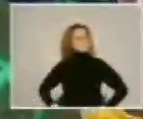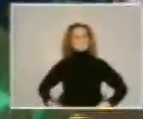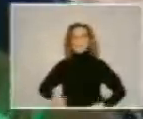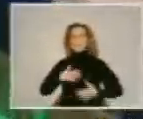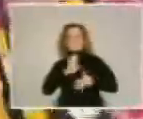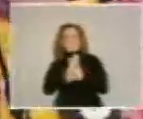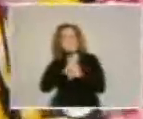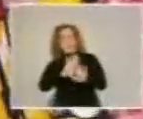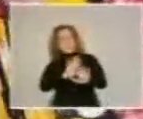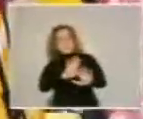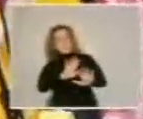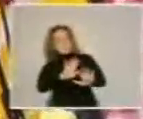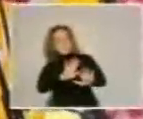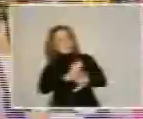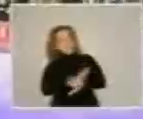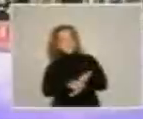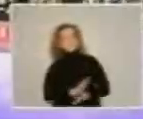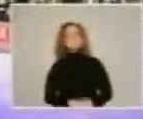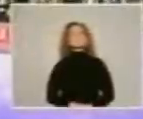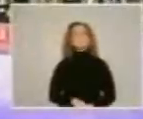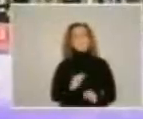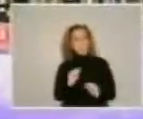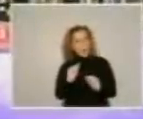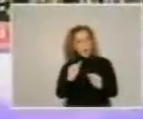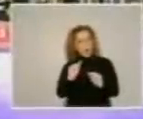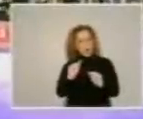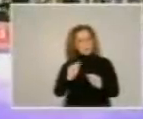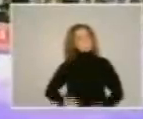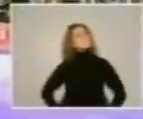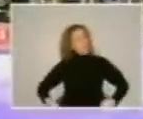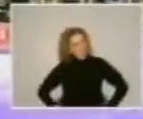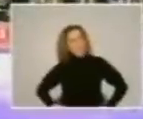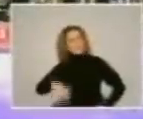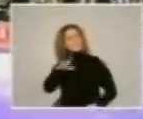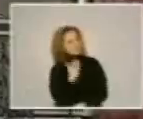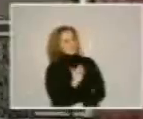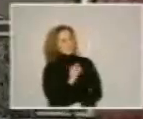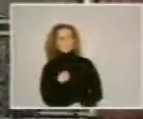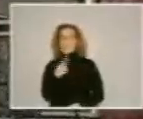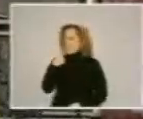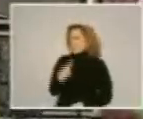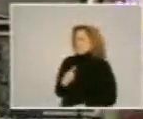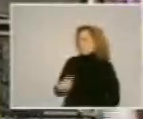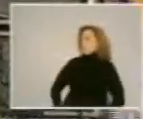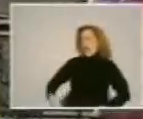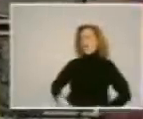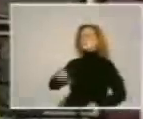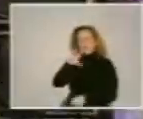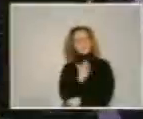bien. Para un momento, para un momento. Braga. ¿Han dicho ustedes